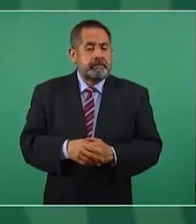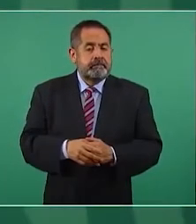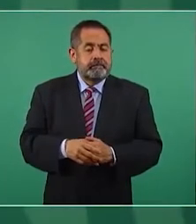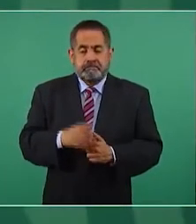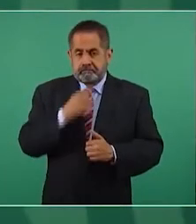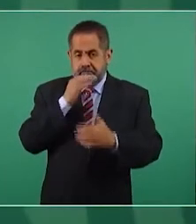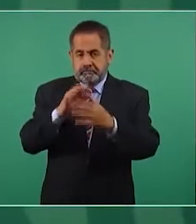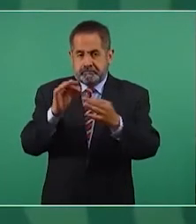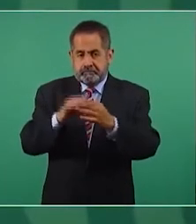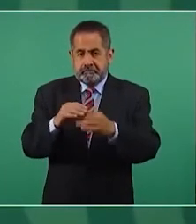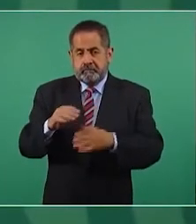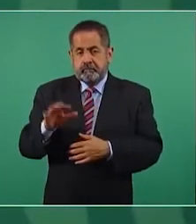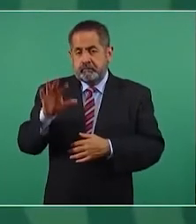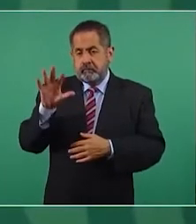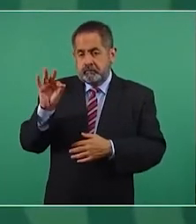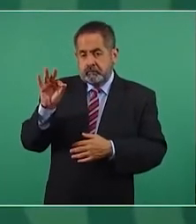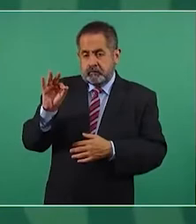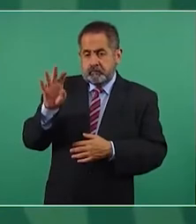subrayo